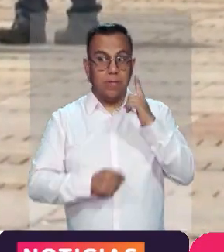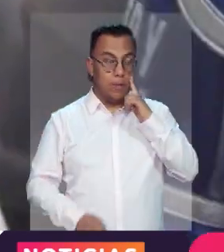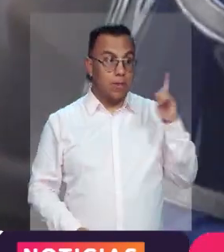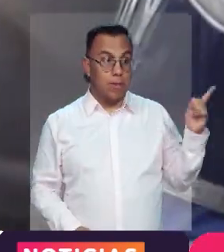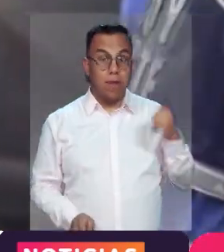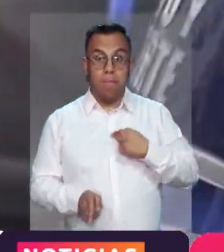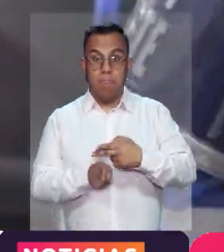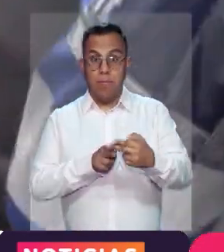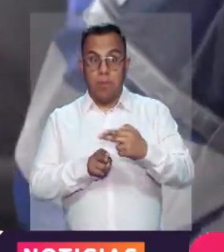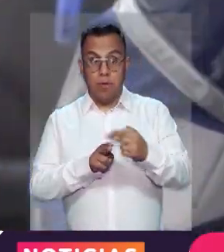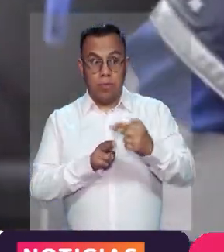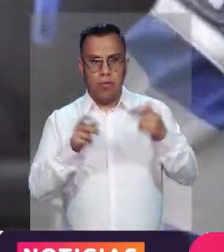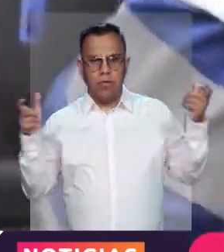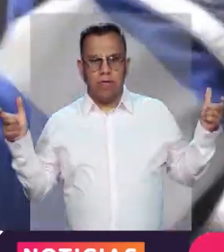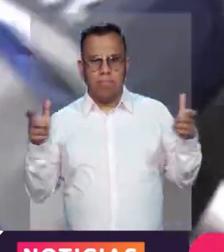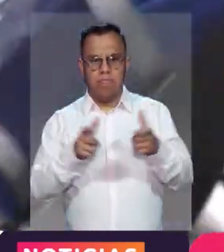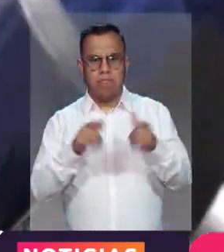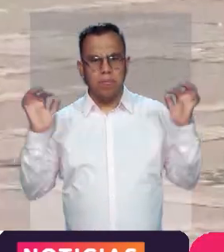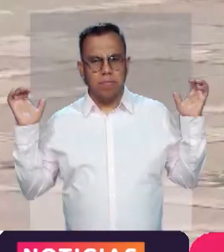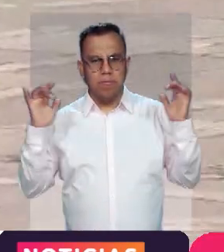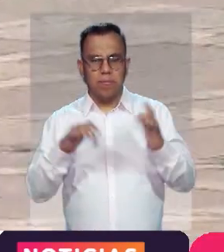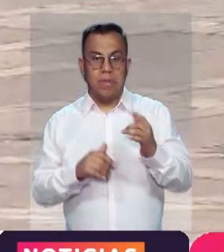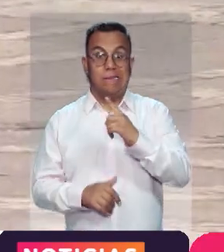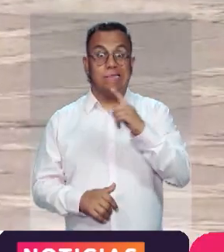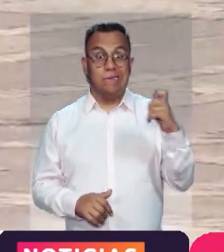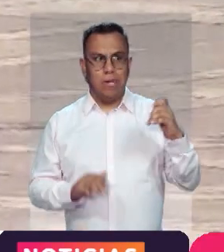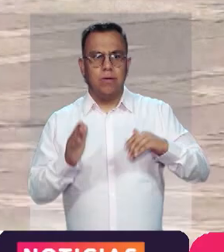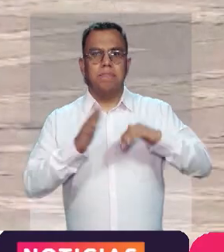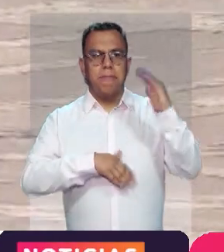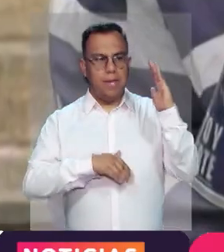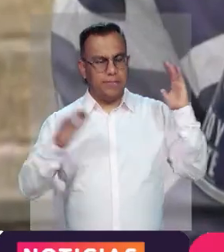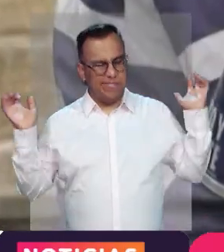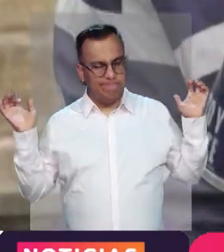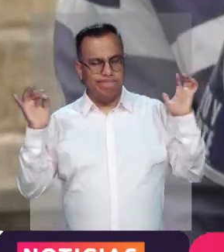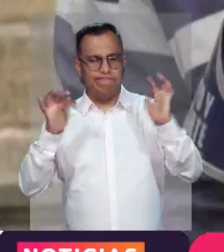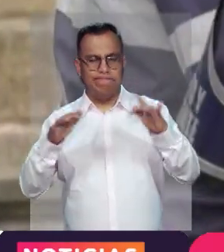próximos meses lleguen más de 100 agentes civiles de tránsito más a apoyar la movilidad en la ciudad.